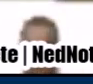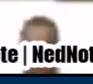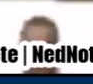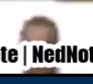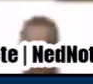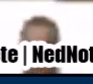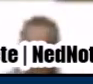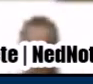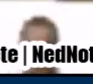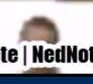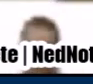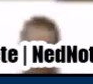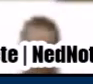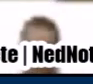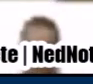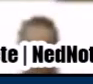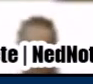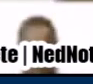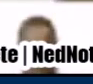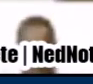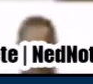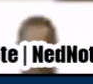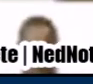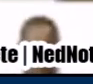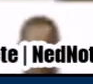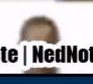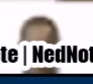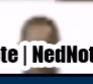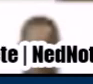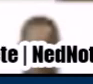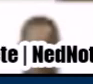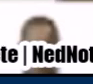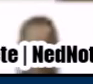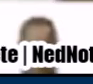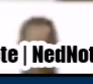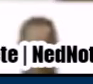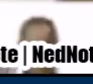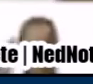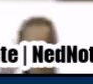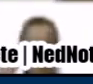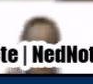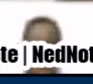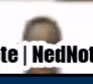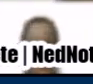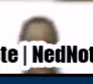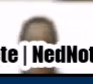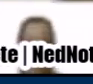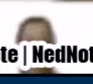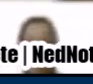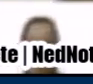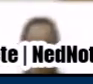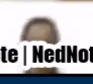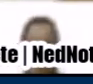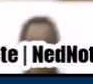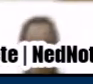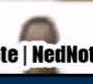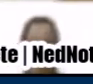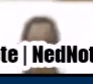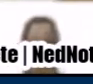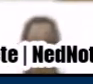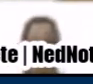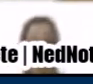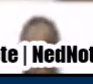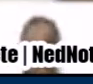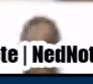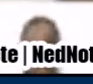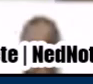una respuesta pavloviana a un estímulo de una sociedad que ha exigido condiciones, que